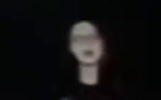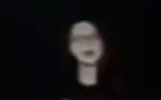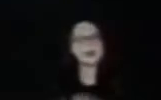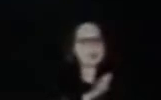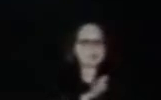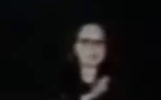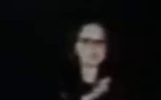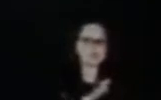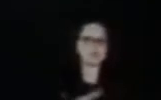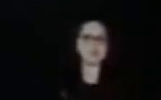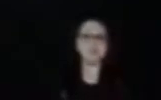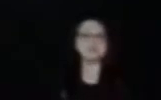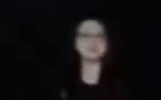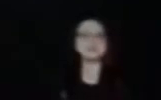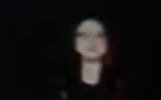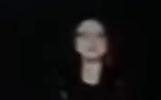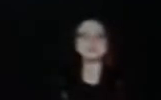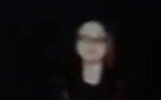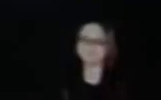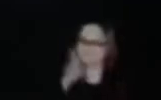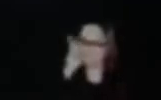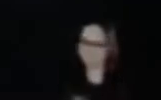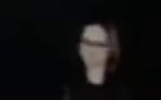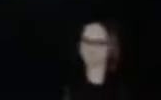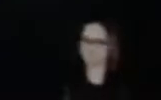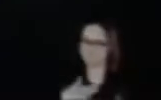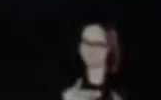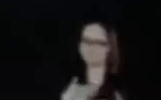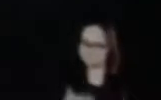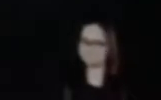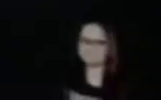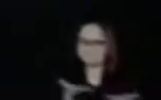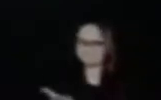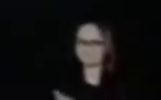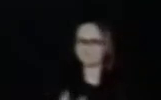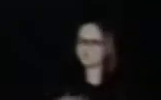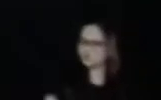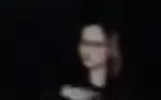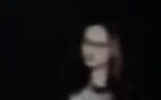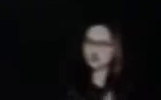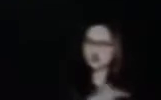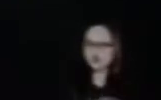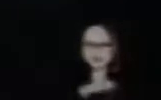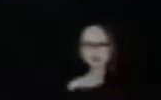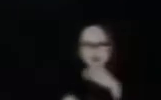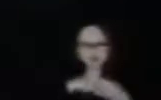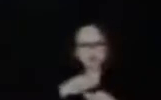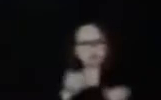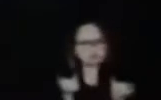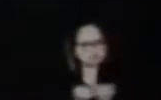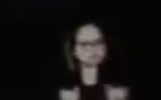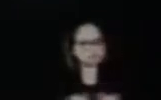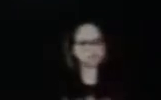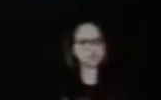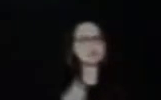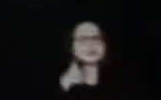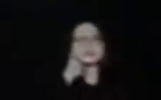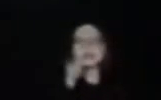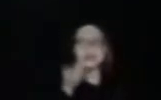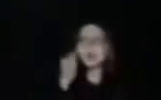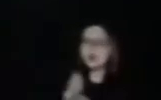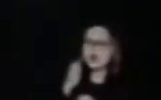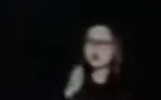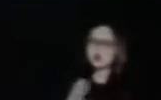Además, siendo honestos como lo somos, si abrimos expedientes,